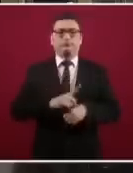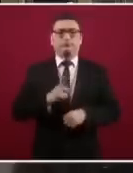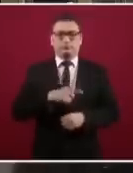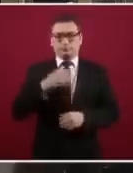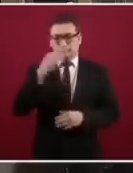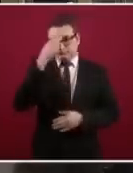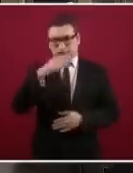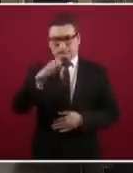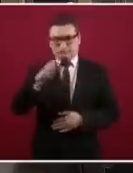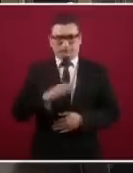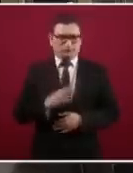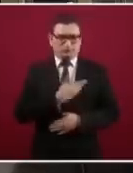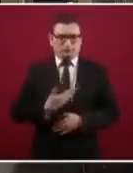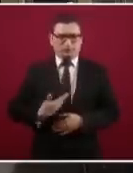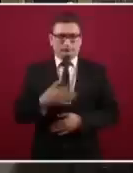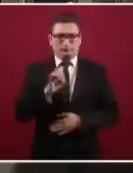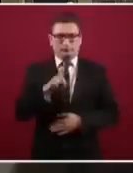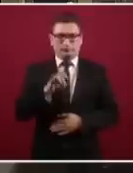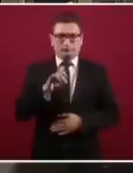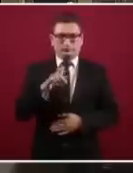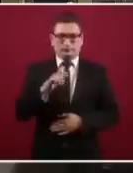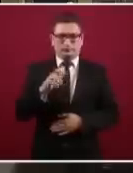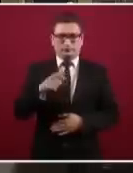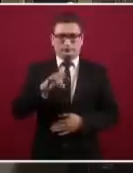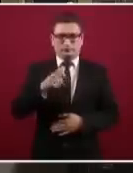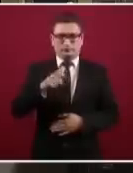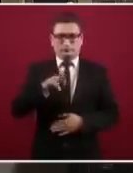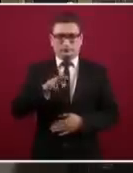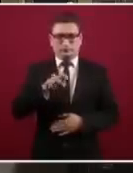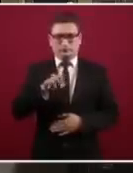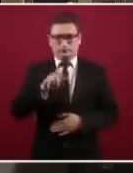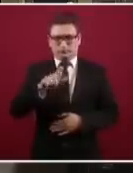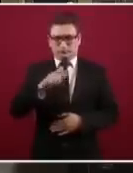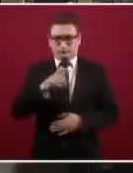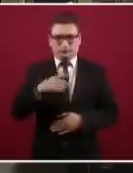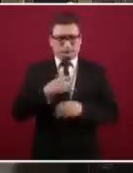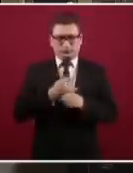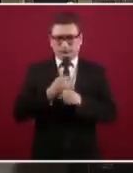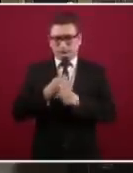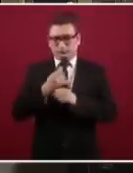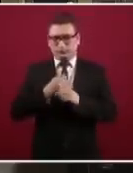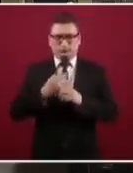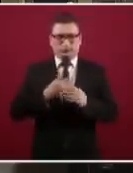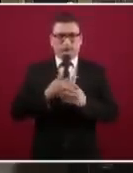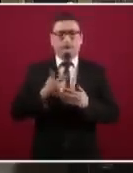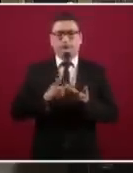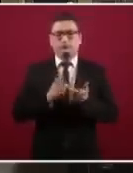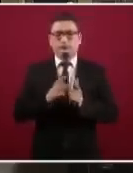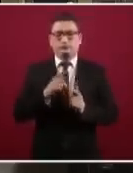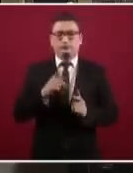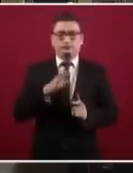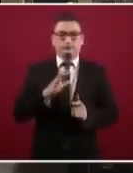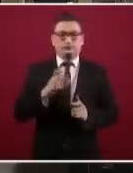presidente. Eduardo Esquivel Ancona, Análisis Económico, Grupo SDP.